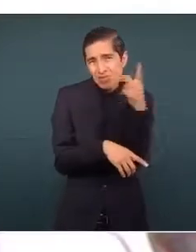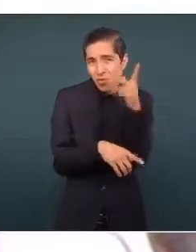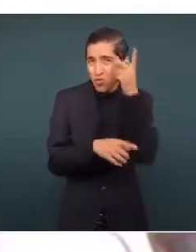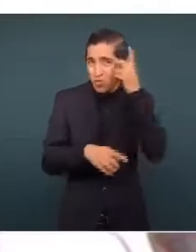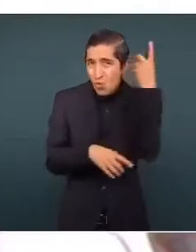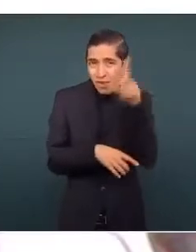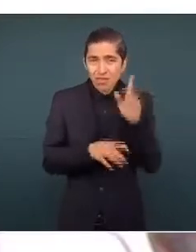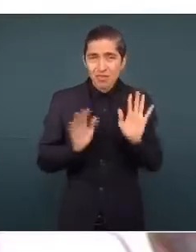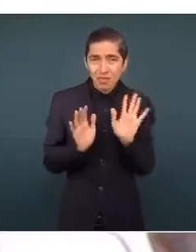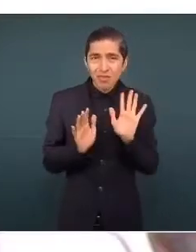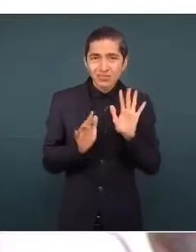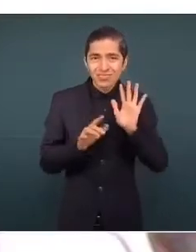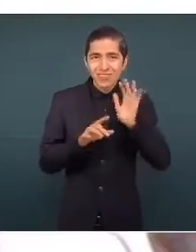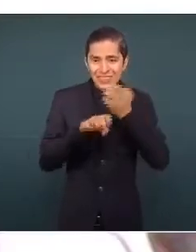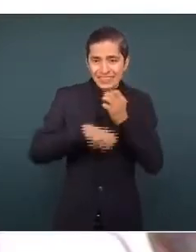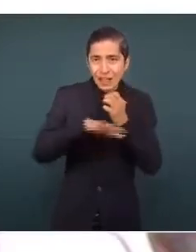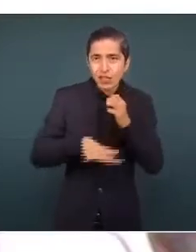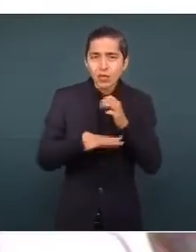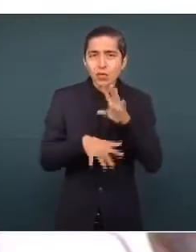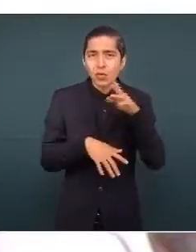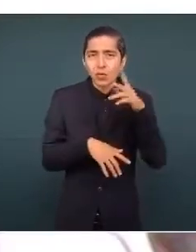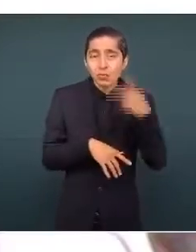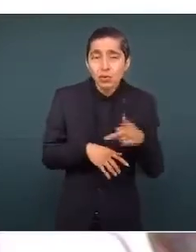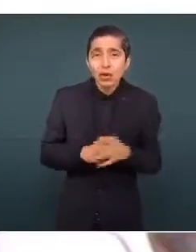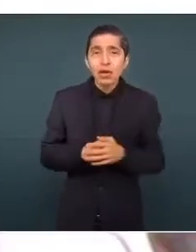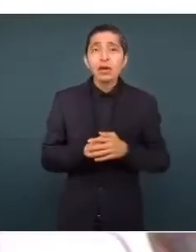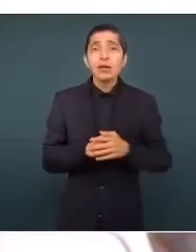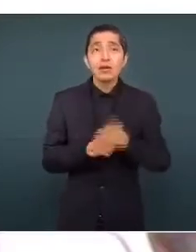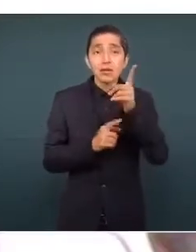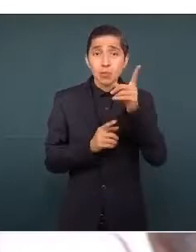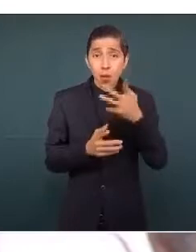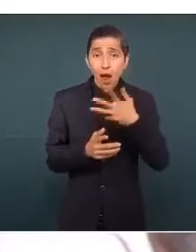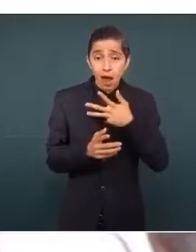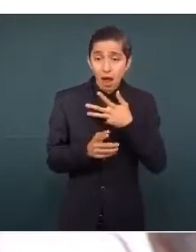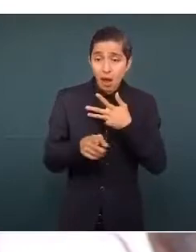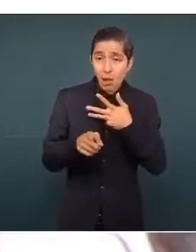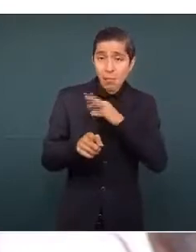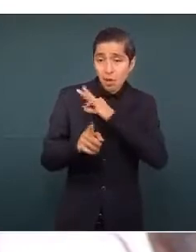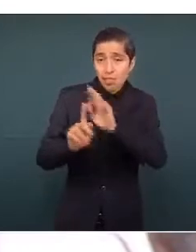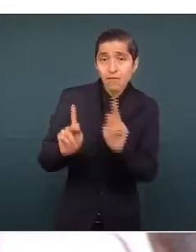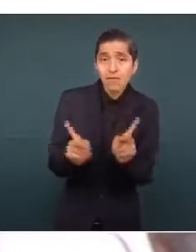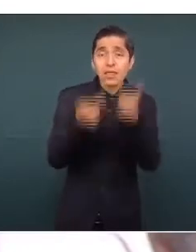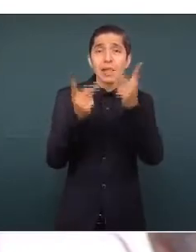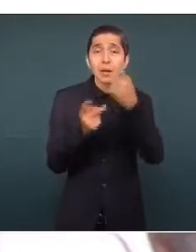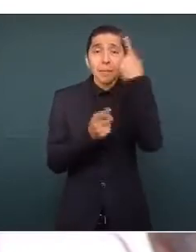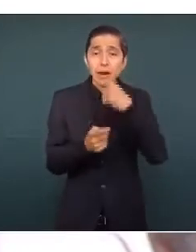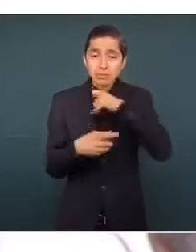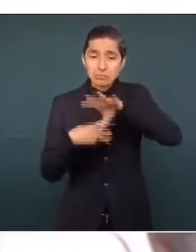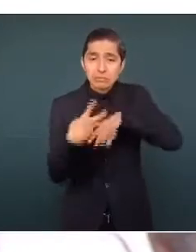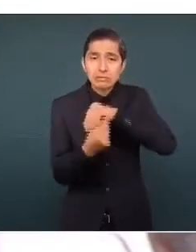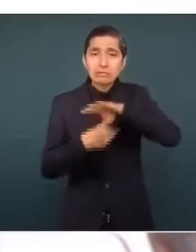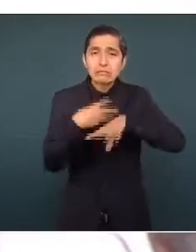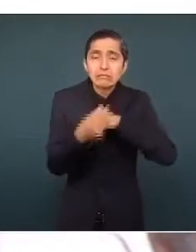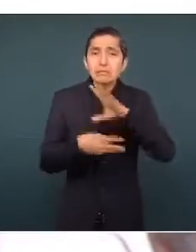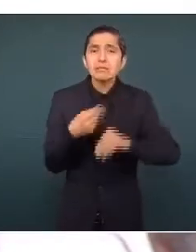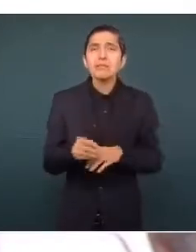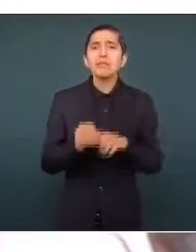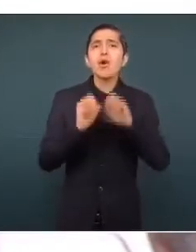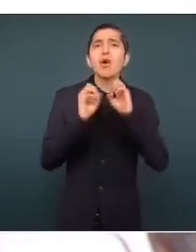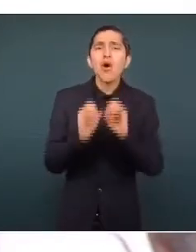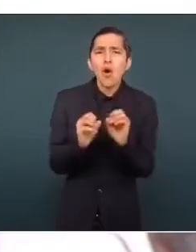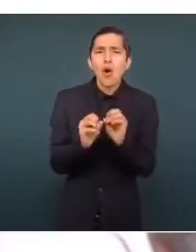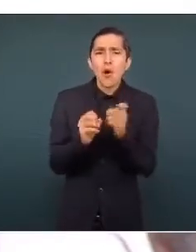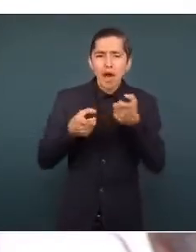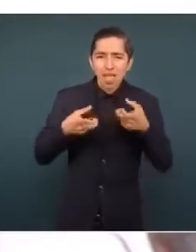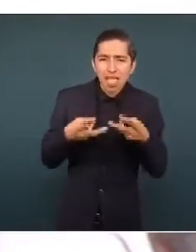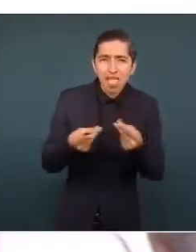bien del Estado, si tiene disponibilidad de venderlo, por ejemplo, para poder estar enfrentando esta situación o ir eliminando este tipo de